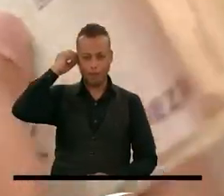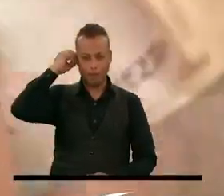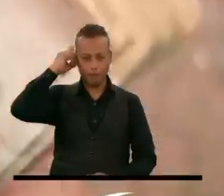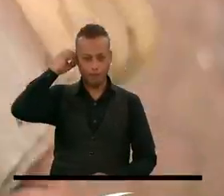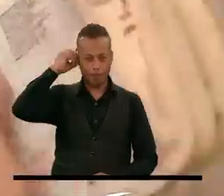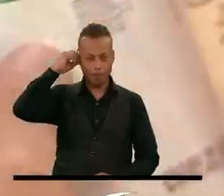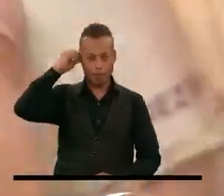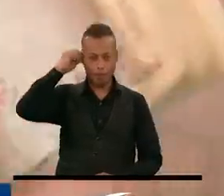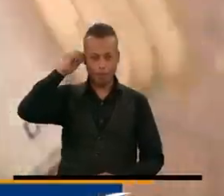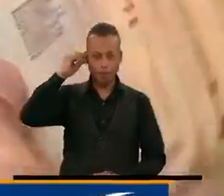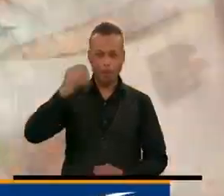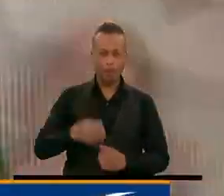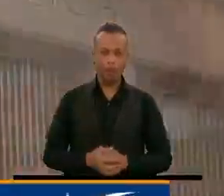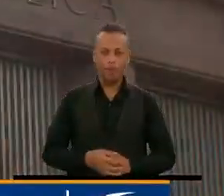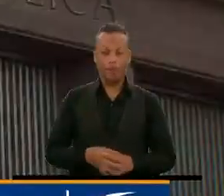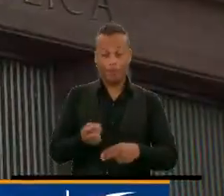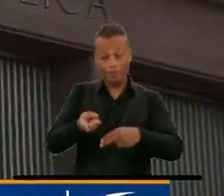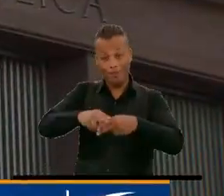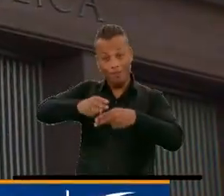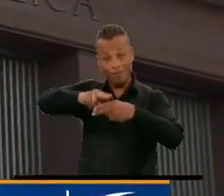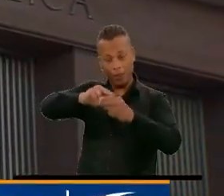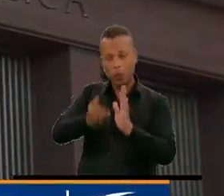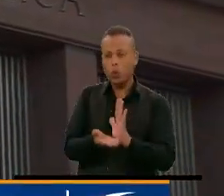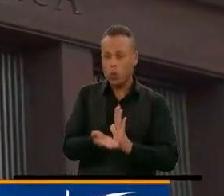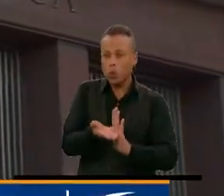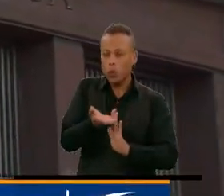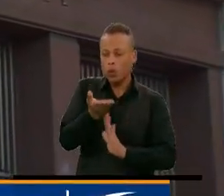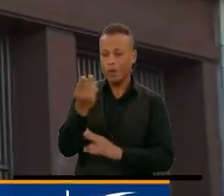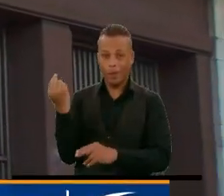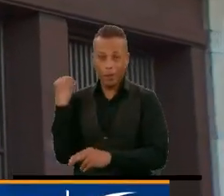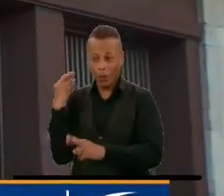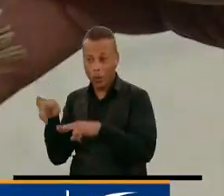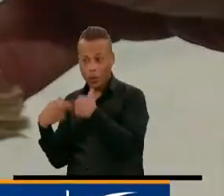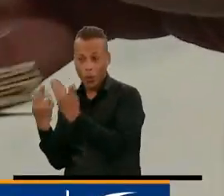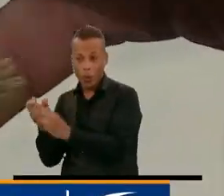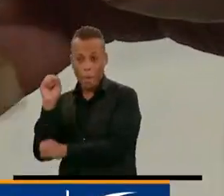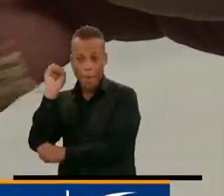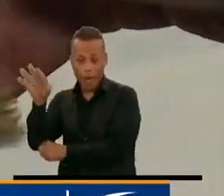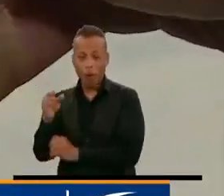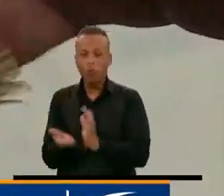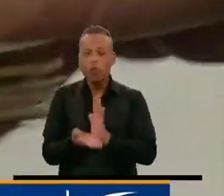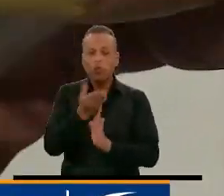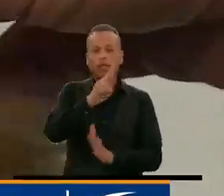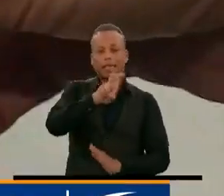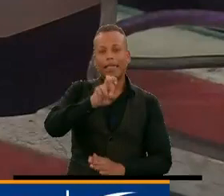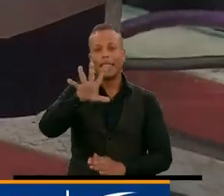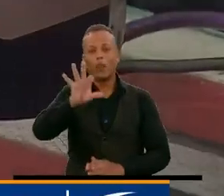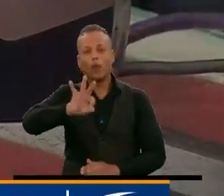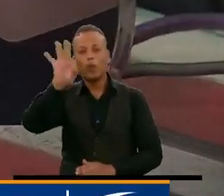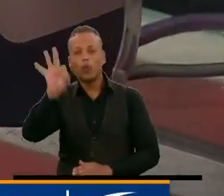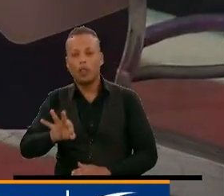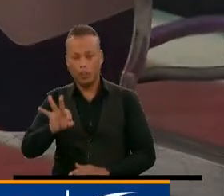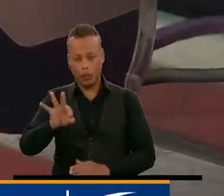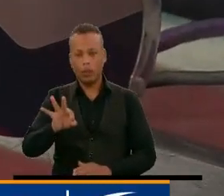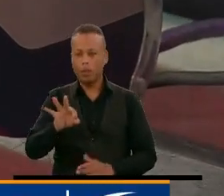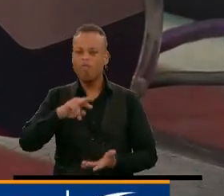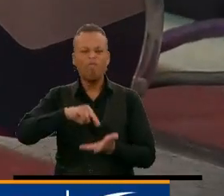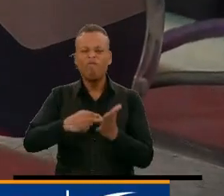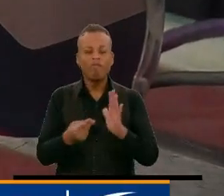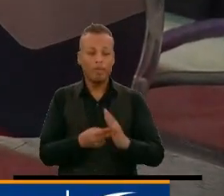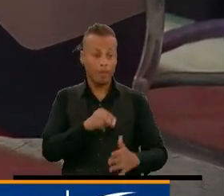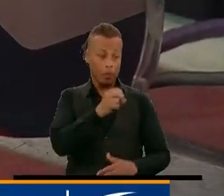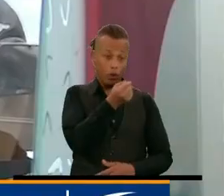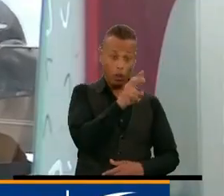Las tasas de interés están en aumento. En la última reunión del Banco de la República subieron 75 puntos porcentuales. En otras palabras, pasaron